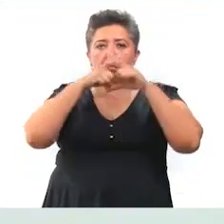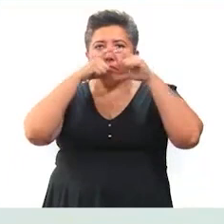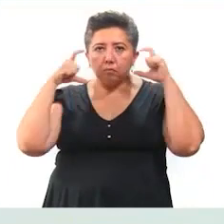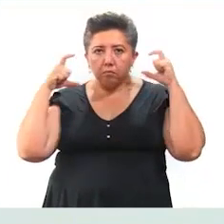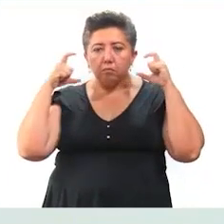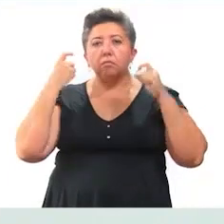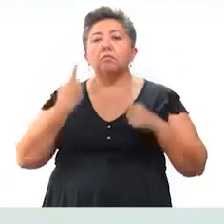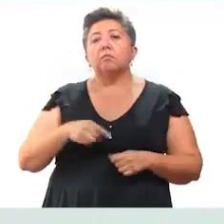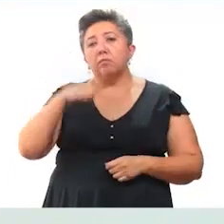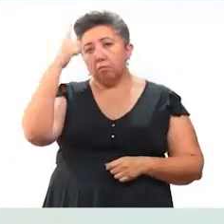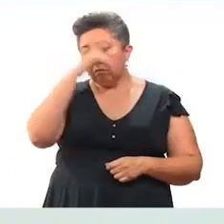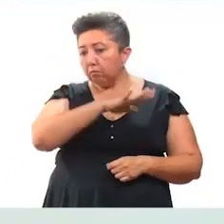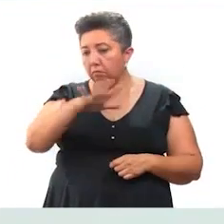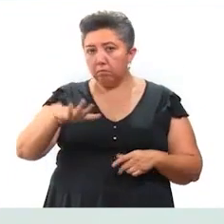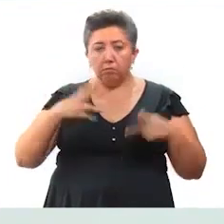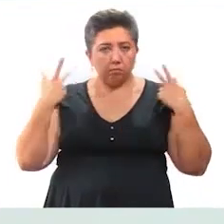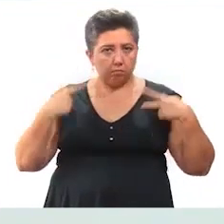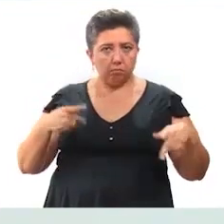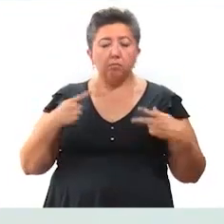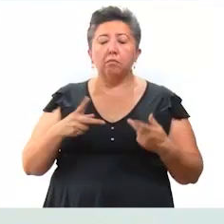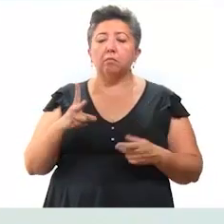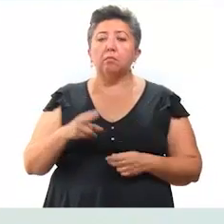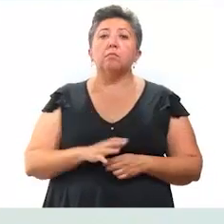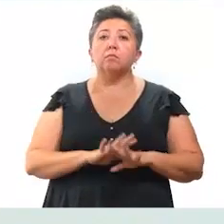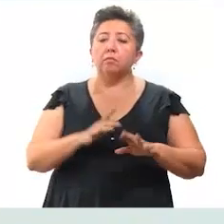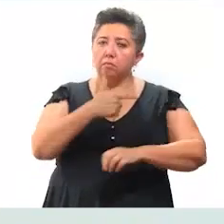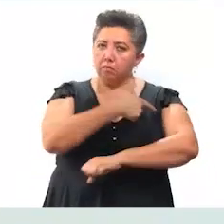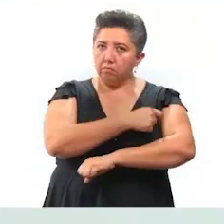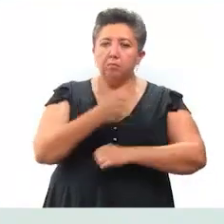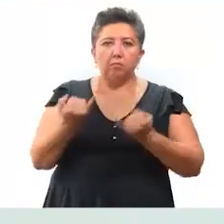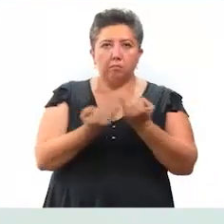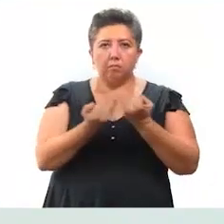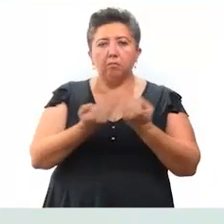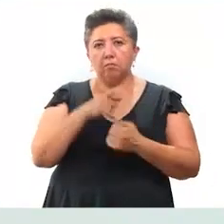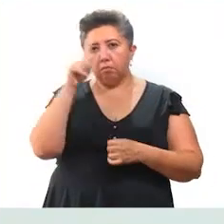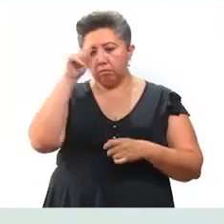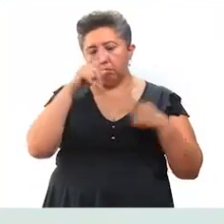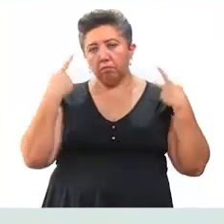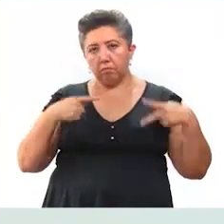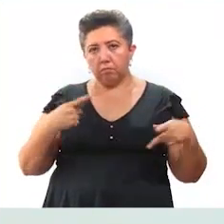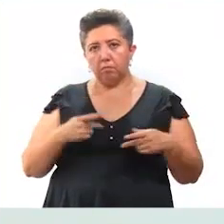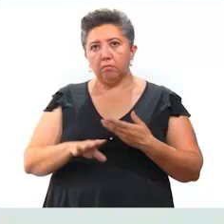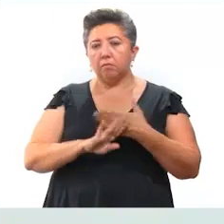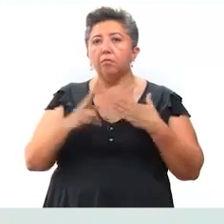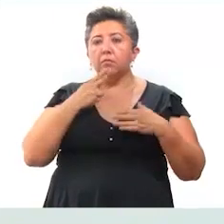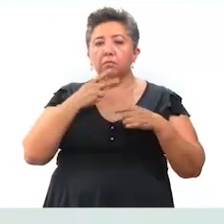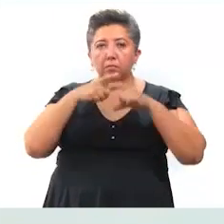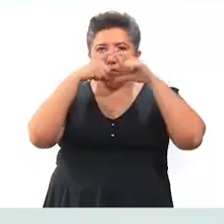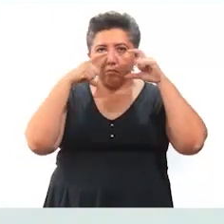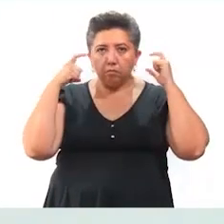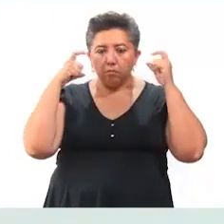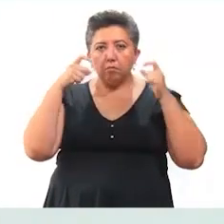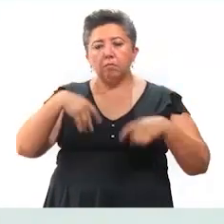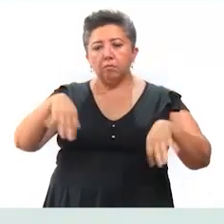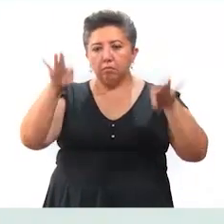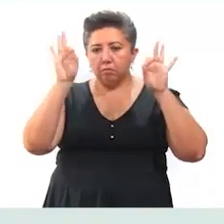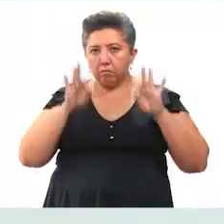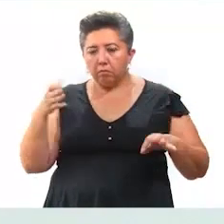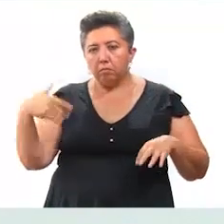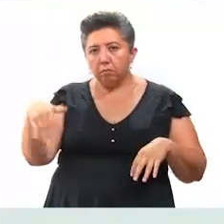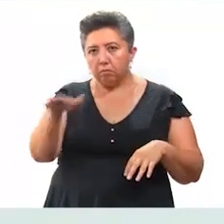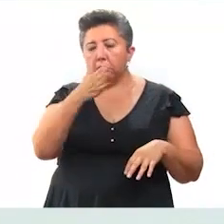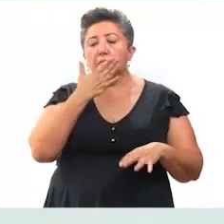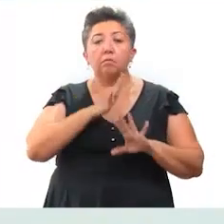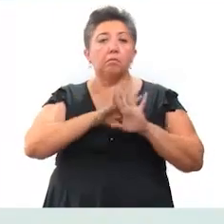obligatorio de cubrebocas para toda la población, incluso la vacunada, y se recomienda a la población evitar el uso de cubrebocas de tela o